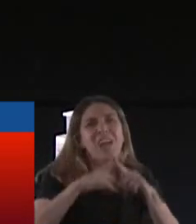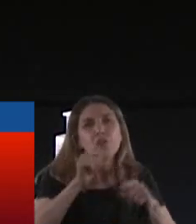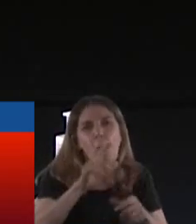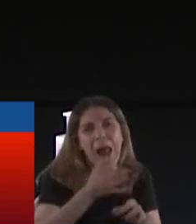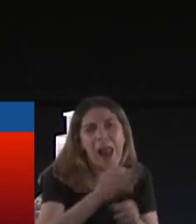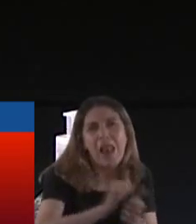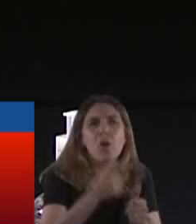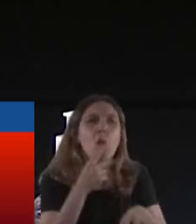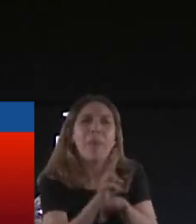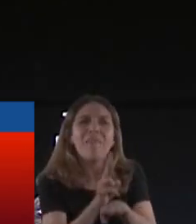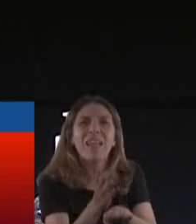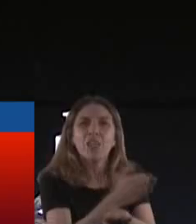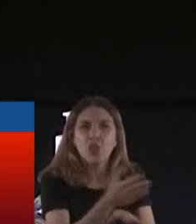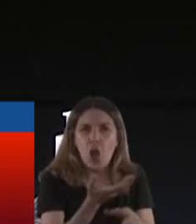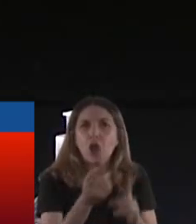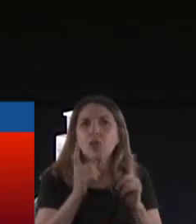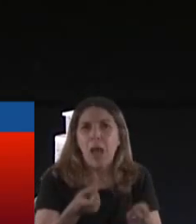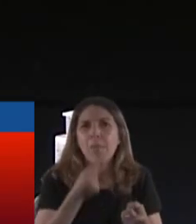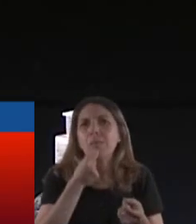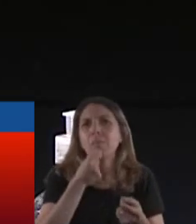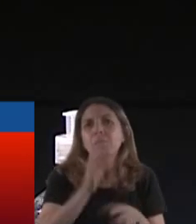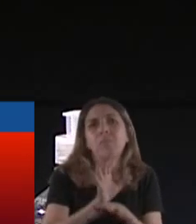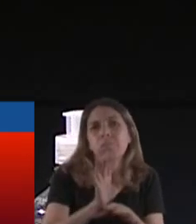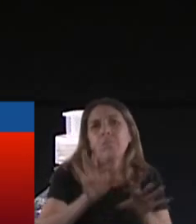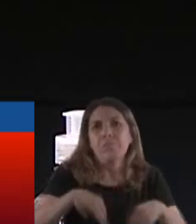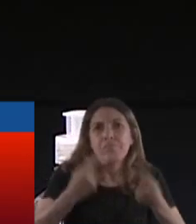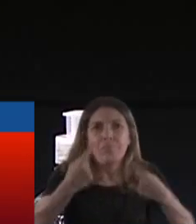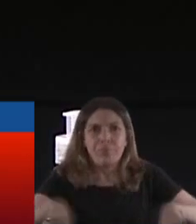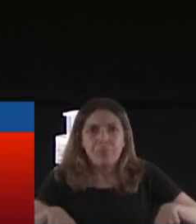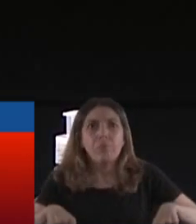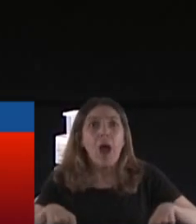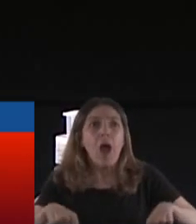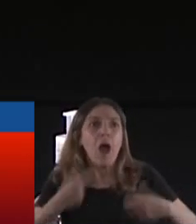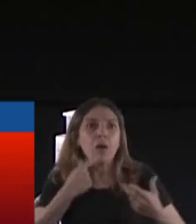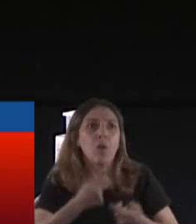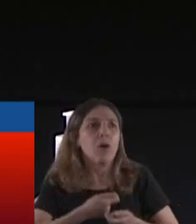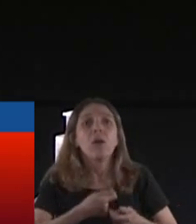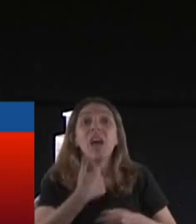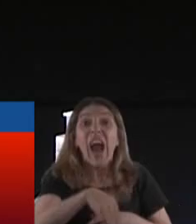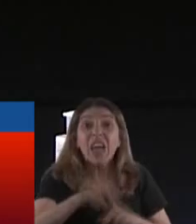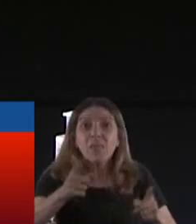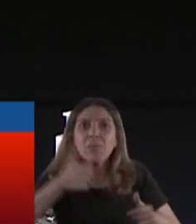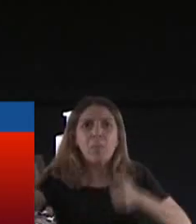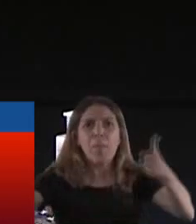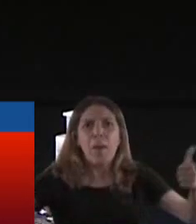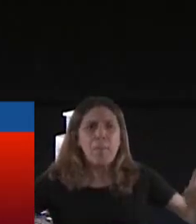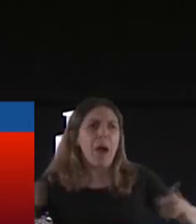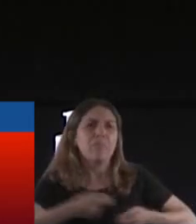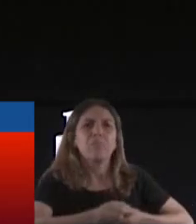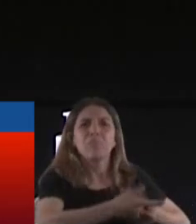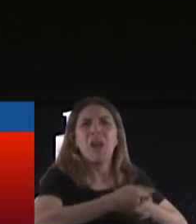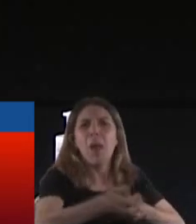y de prevención también profilactica, repartir preservativos en la calle. Y se armó un